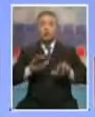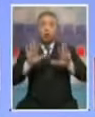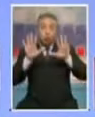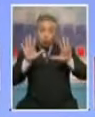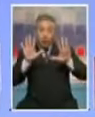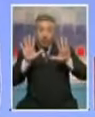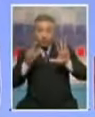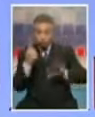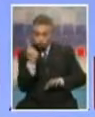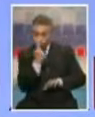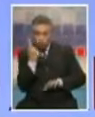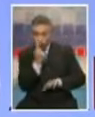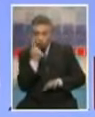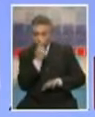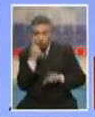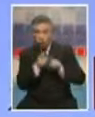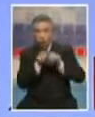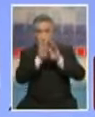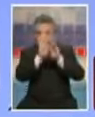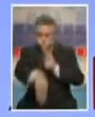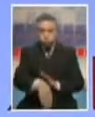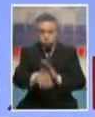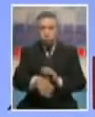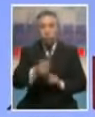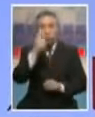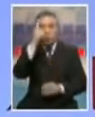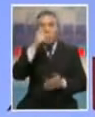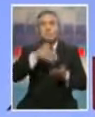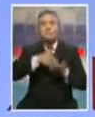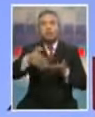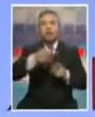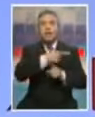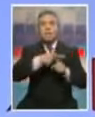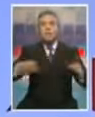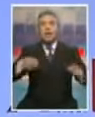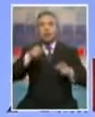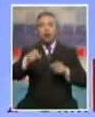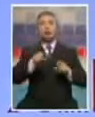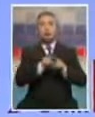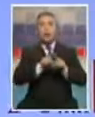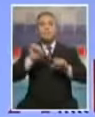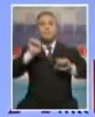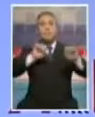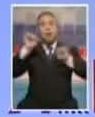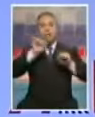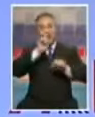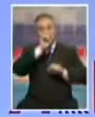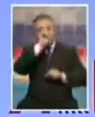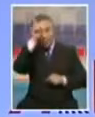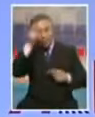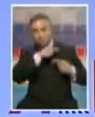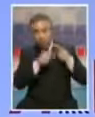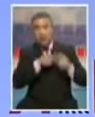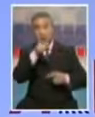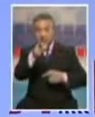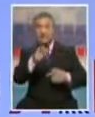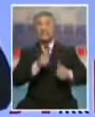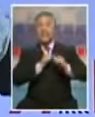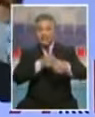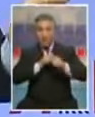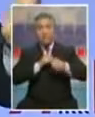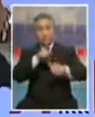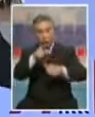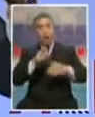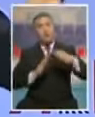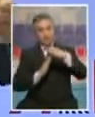puerta bastante solo. Logramos 1,5 millones de chilenos derribar la puerta a la política tradicional. Ese desafío está pendiente y con alegría y